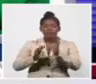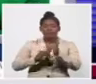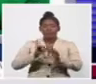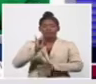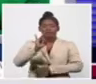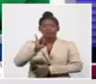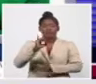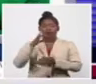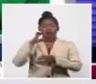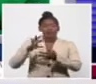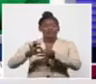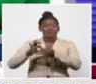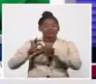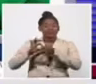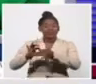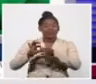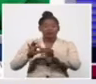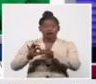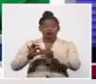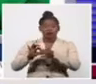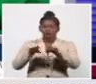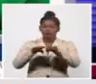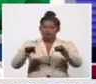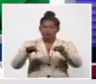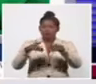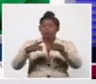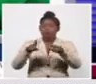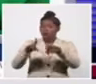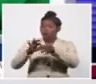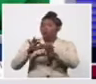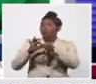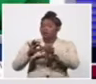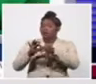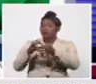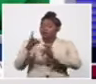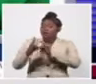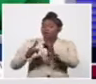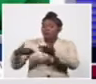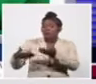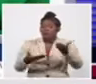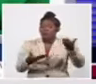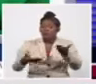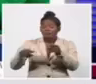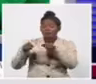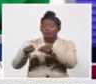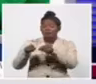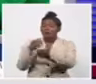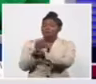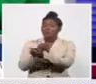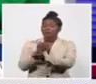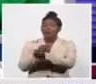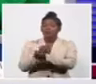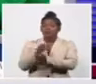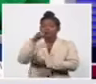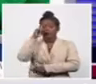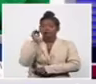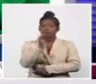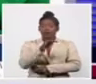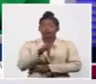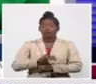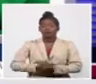Grave, estable, pero se pueden imaginar que es de mucho riesgo por la edad que